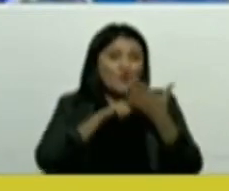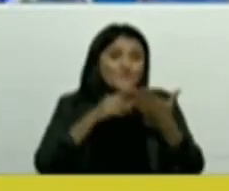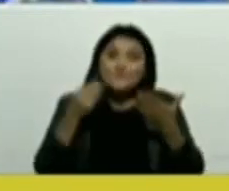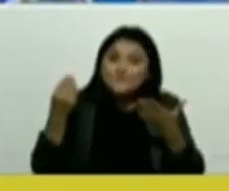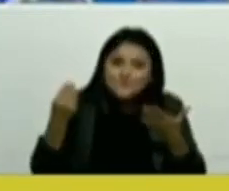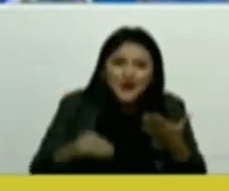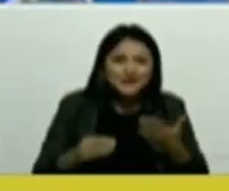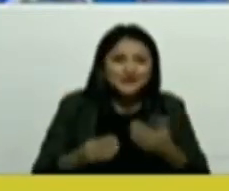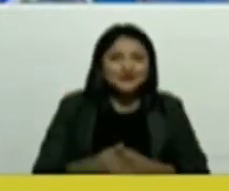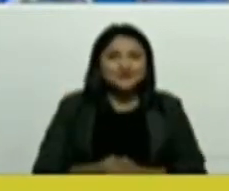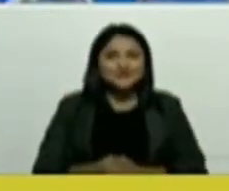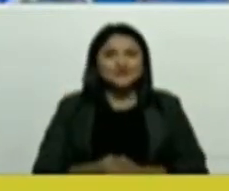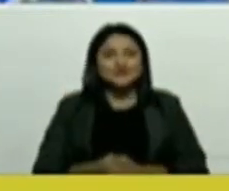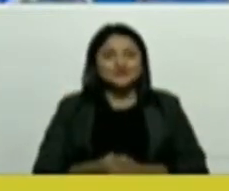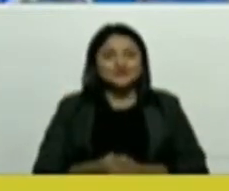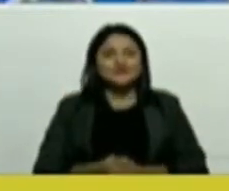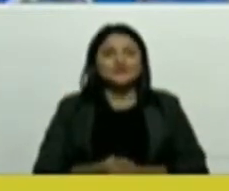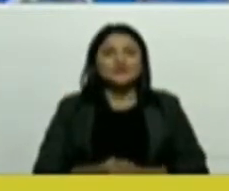dicho.